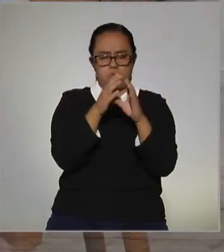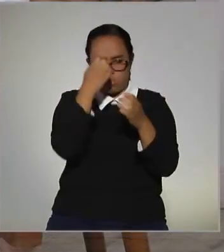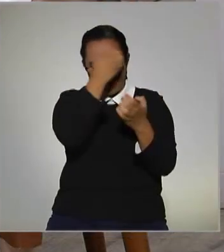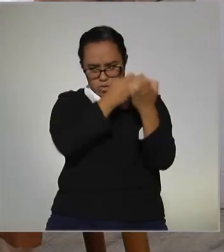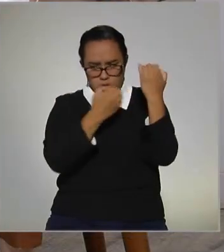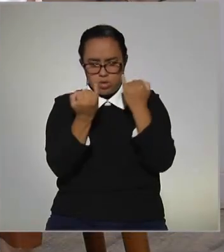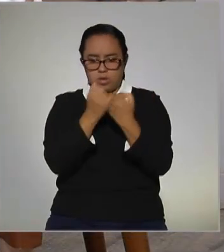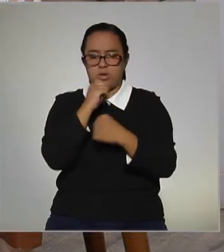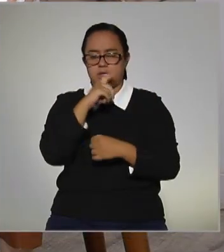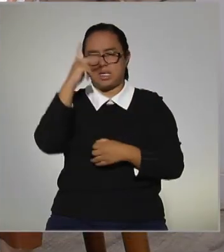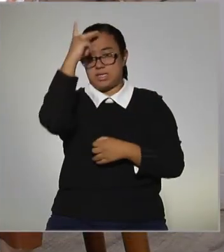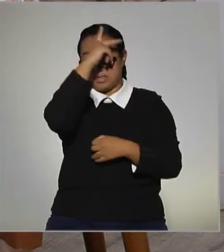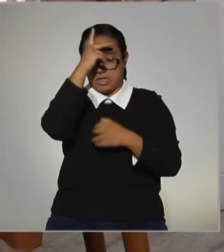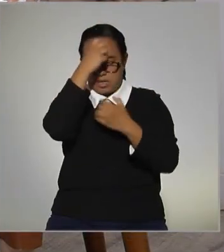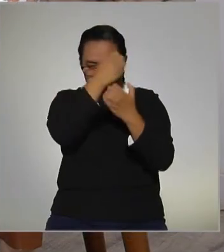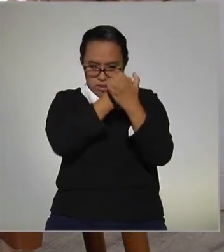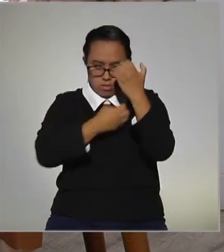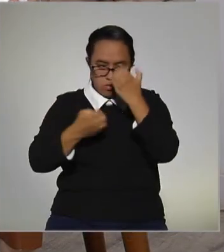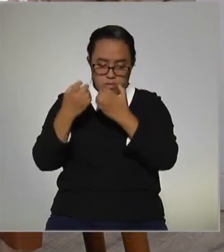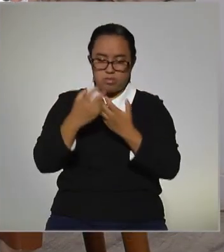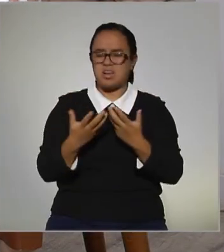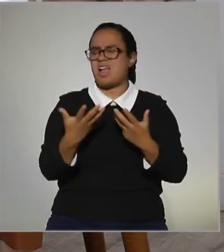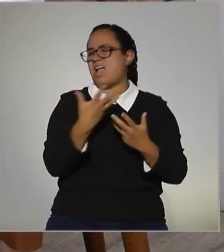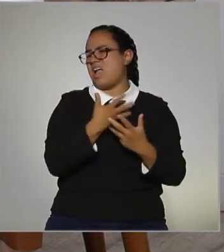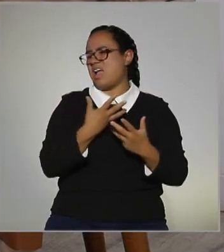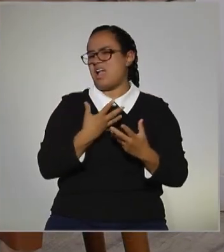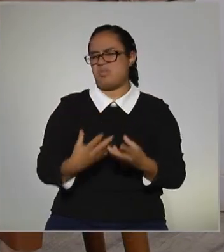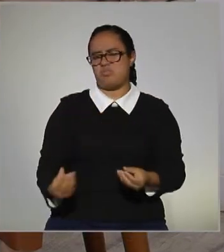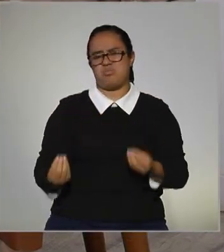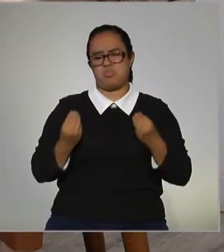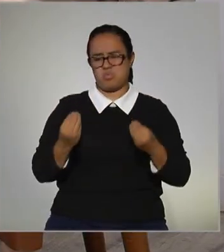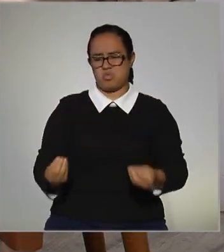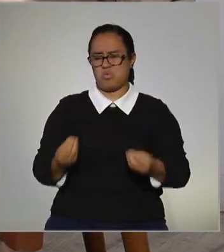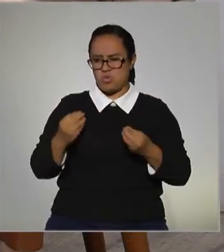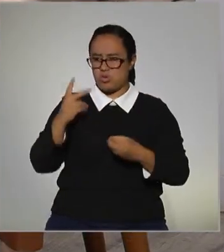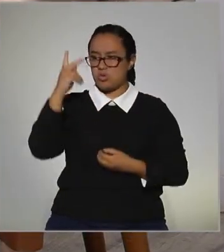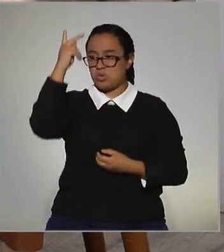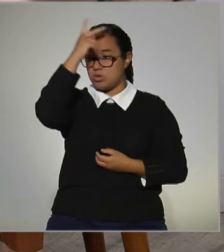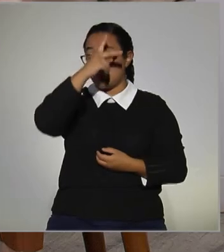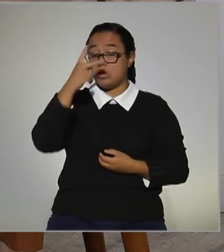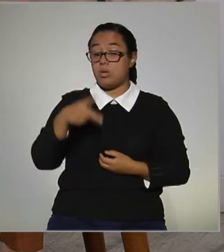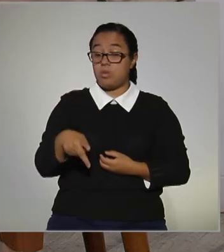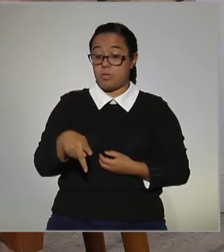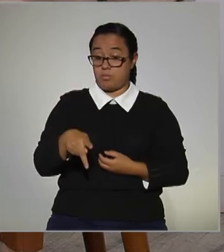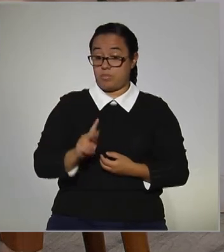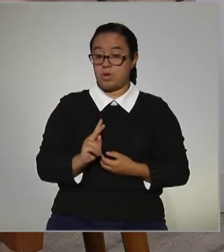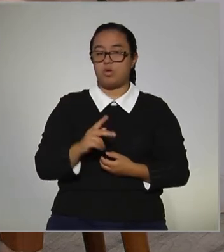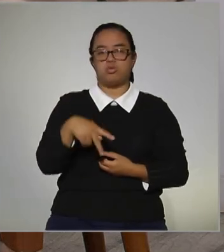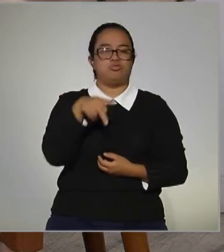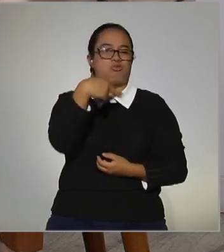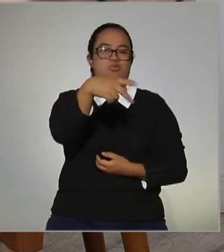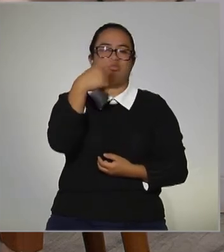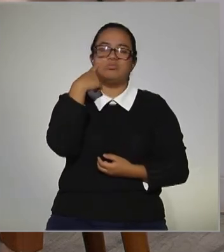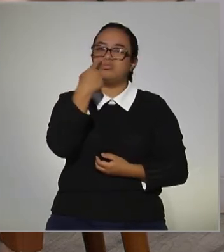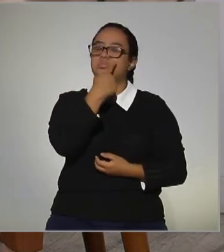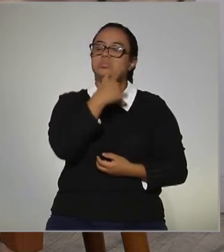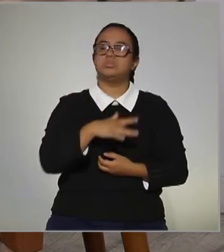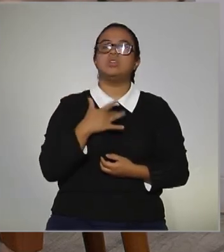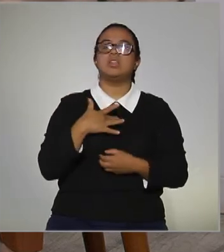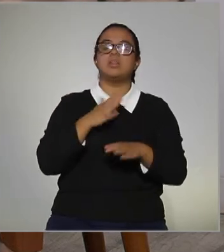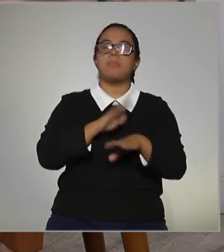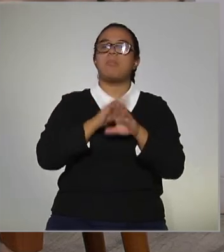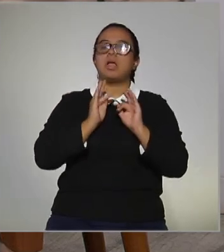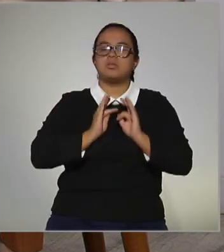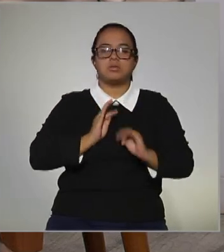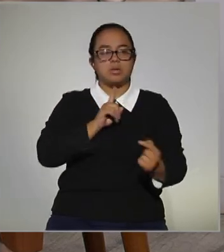hay la terapia psicoanalítica, hay miles, ¿no? Hay miles. Me parece que realmente es donde tú te sientas cómodo para poder hablar,